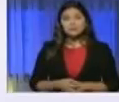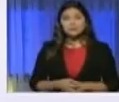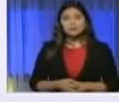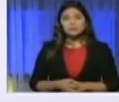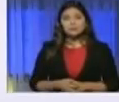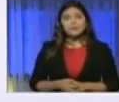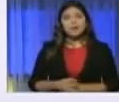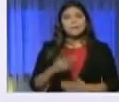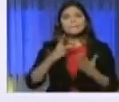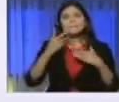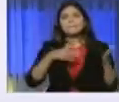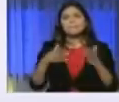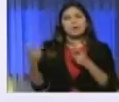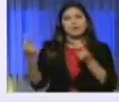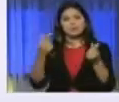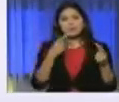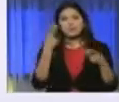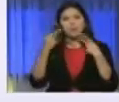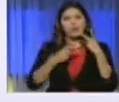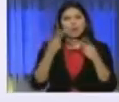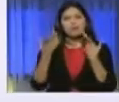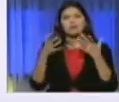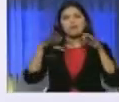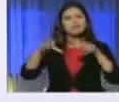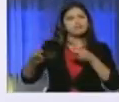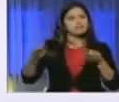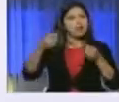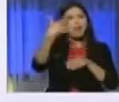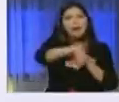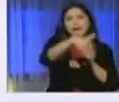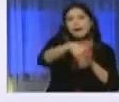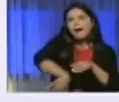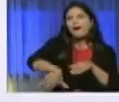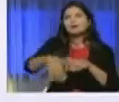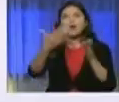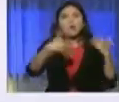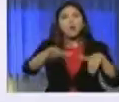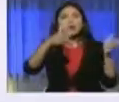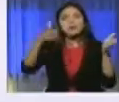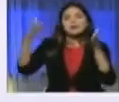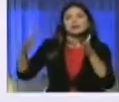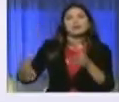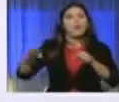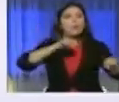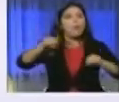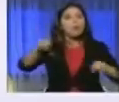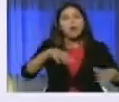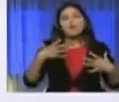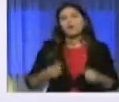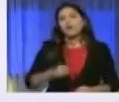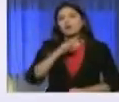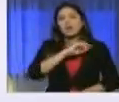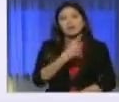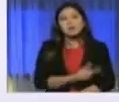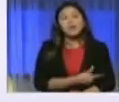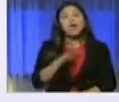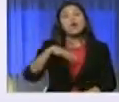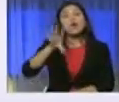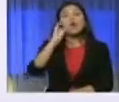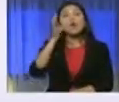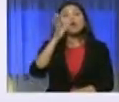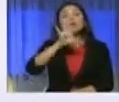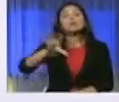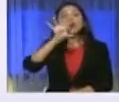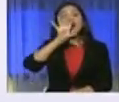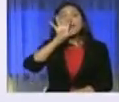ofensiva política, de la toma de la calle, de la movilización, de la organización popular, del fortalecimiento del Congreso de la Patria